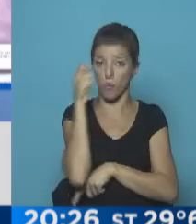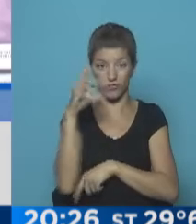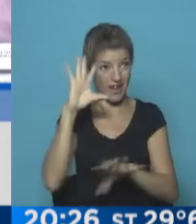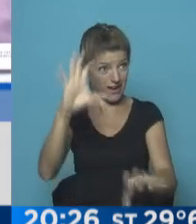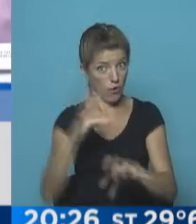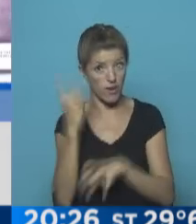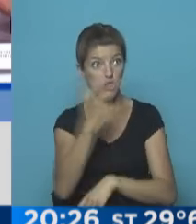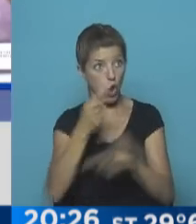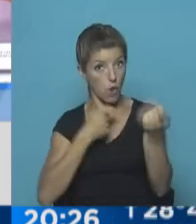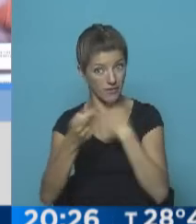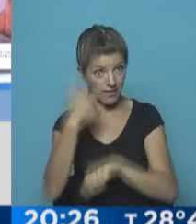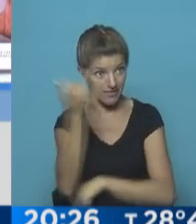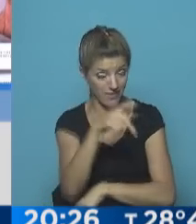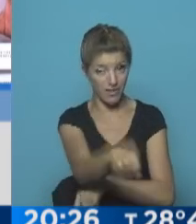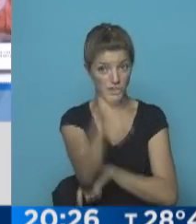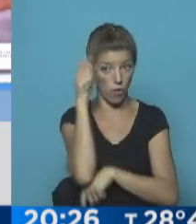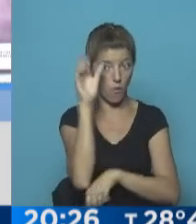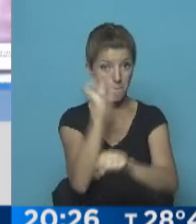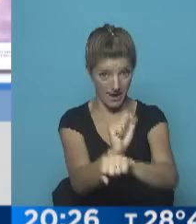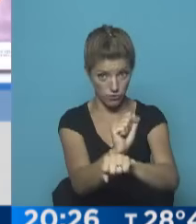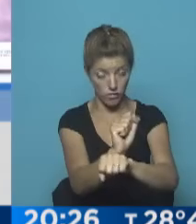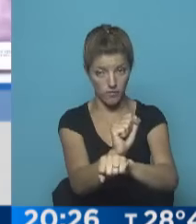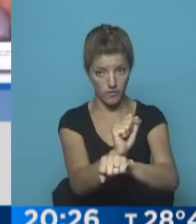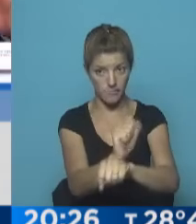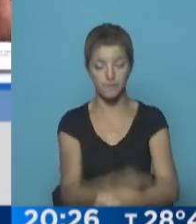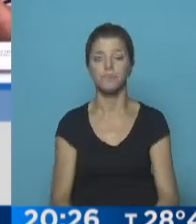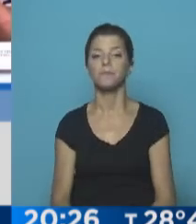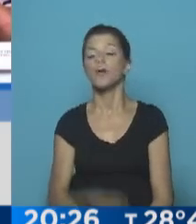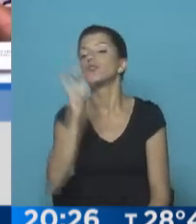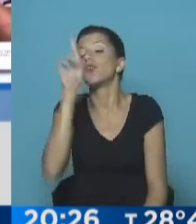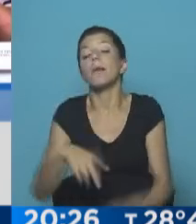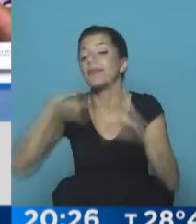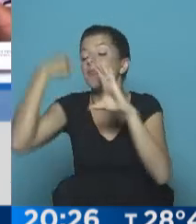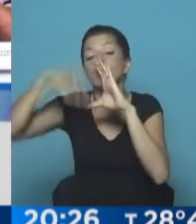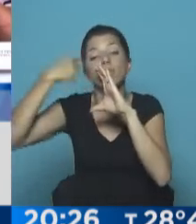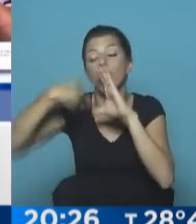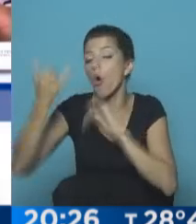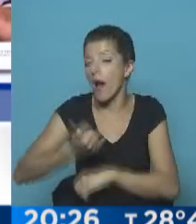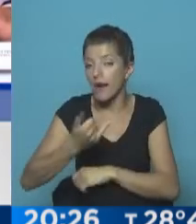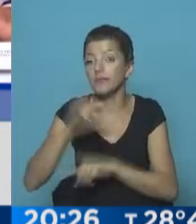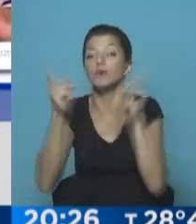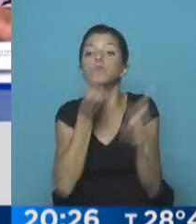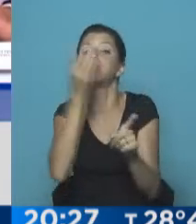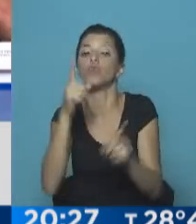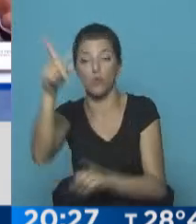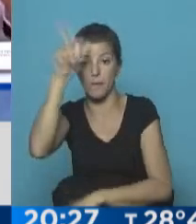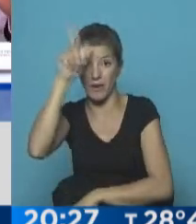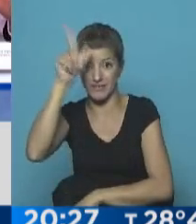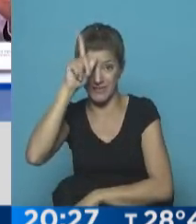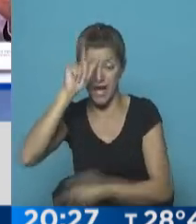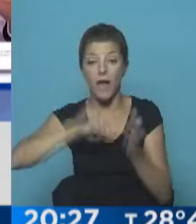detenidos en Chascomús. Hay que ver si coincide esa camioneta. Solo tenemos un video y el testimonio de un oficial de la policía